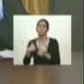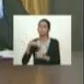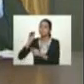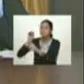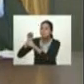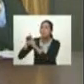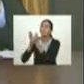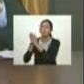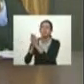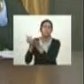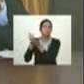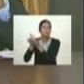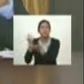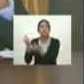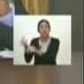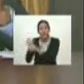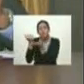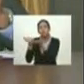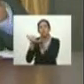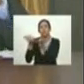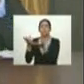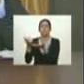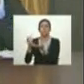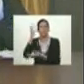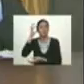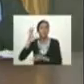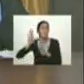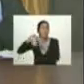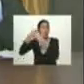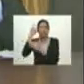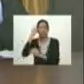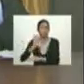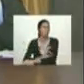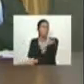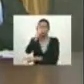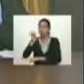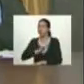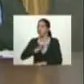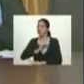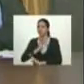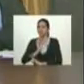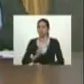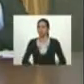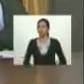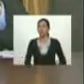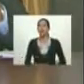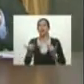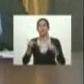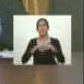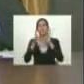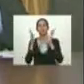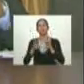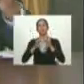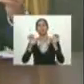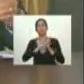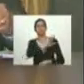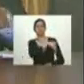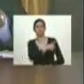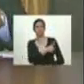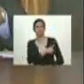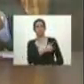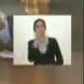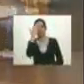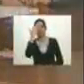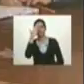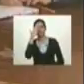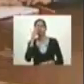más a toda hora del día y de la madrugada Ahora va a ser ministro de Educación Universitaria conoce muy bien